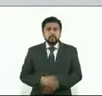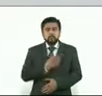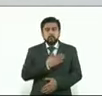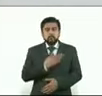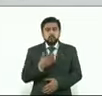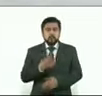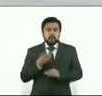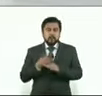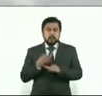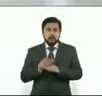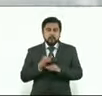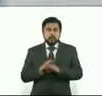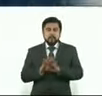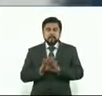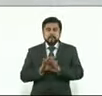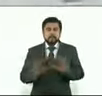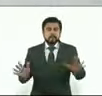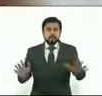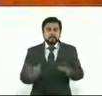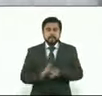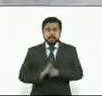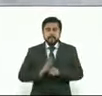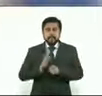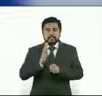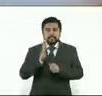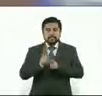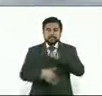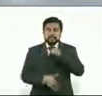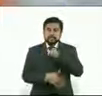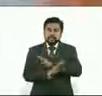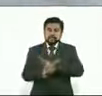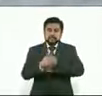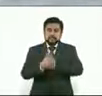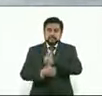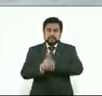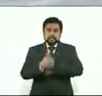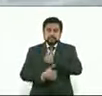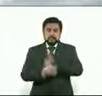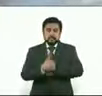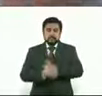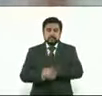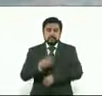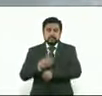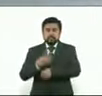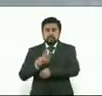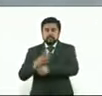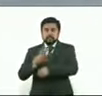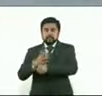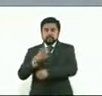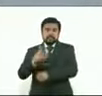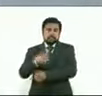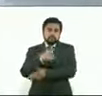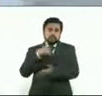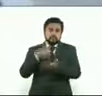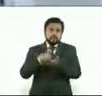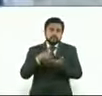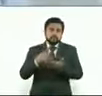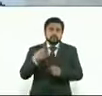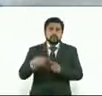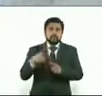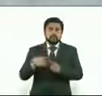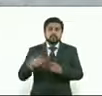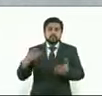está terminando ya la competencia con los primeros lugares en silla de ruedas y con la victoria para